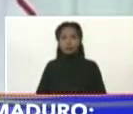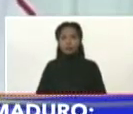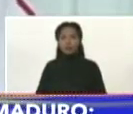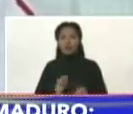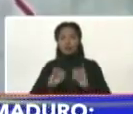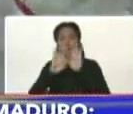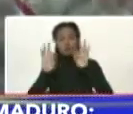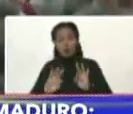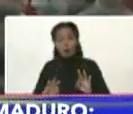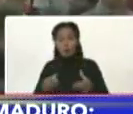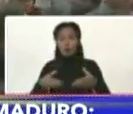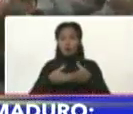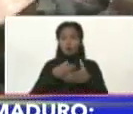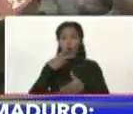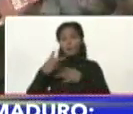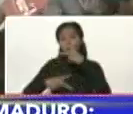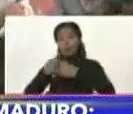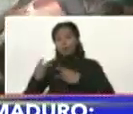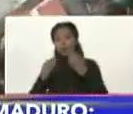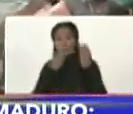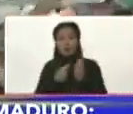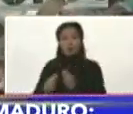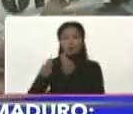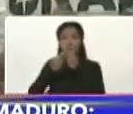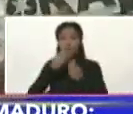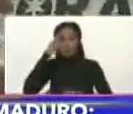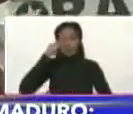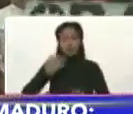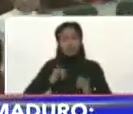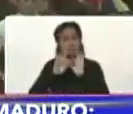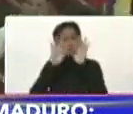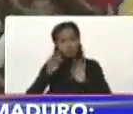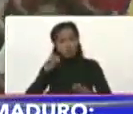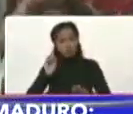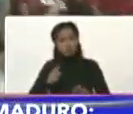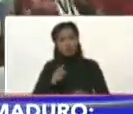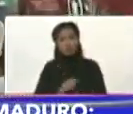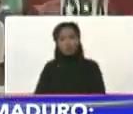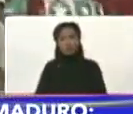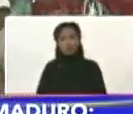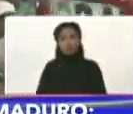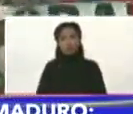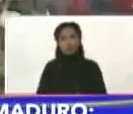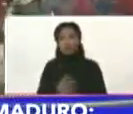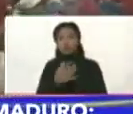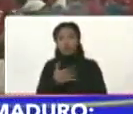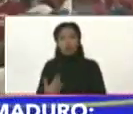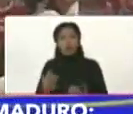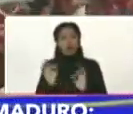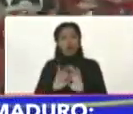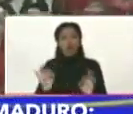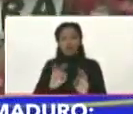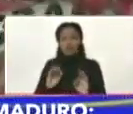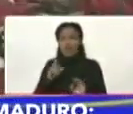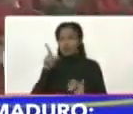Así las élites políticas, económicas y militares no lo quieran.